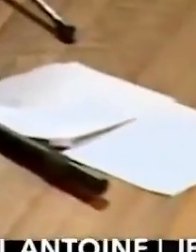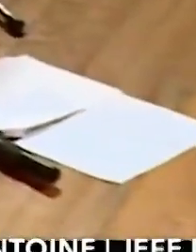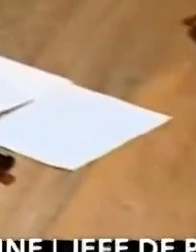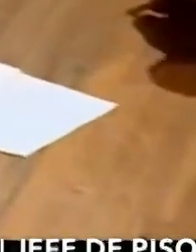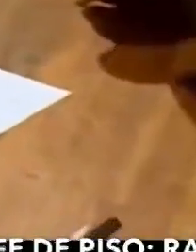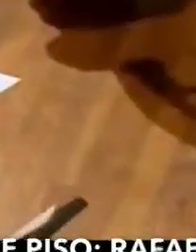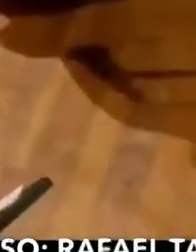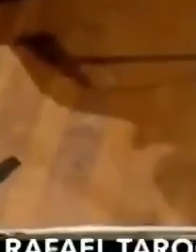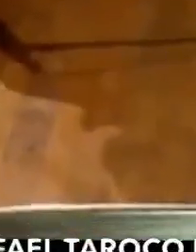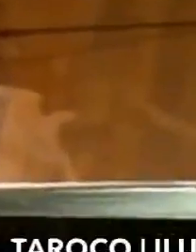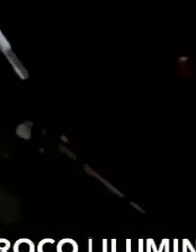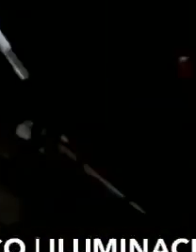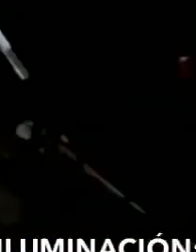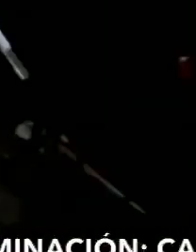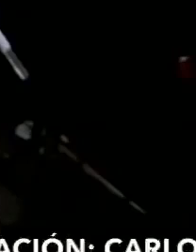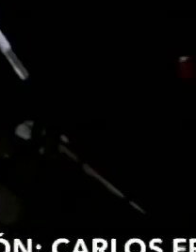jamás.